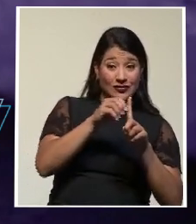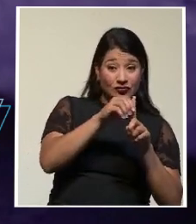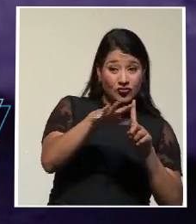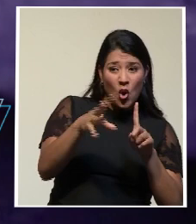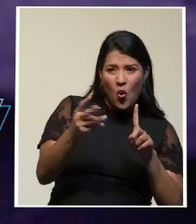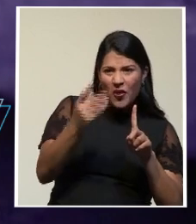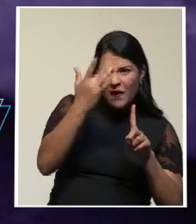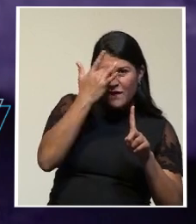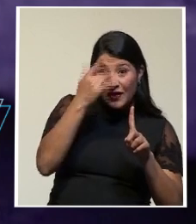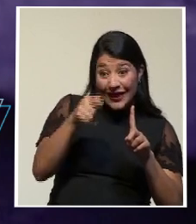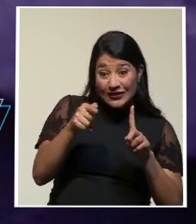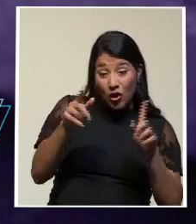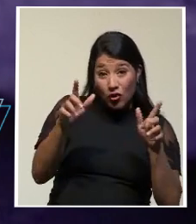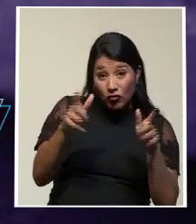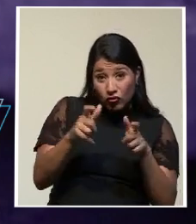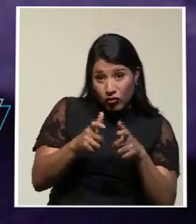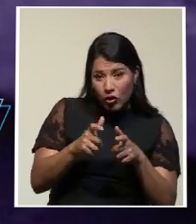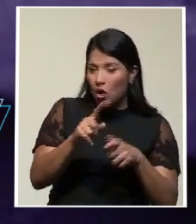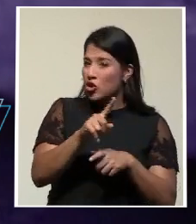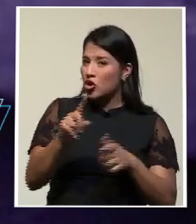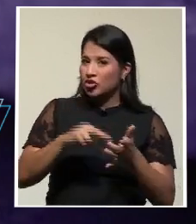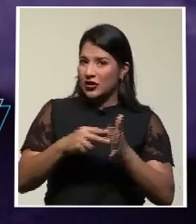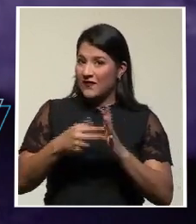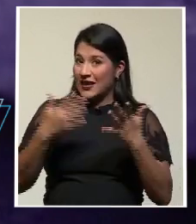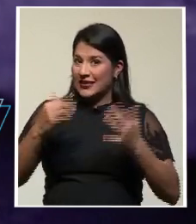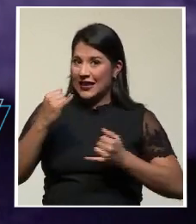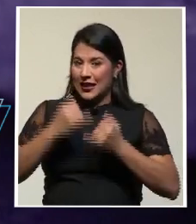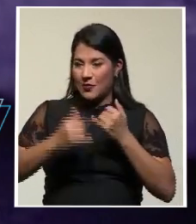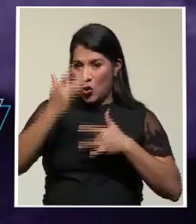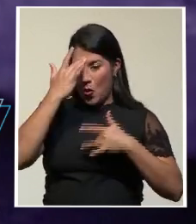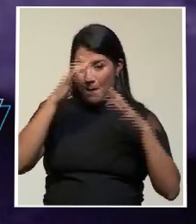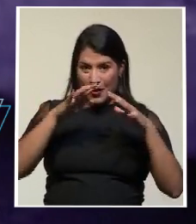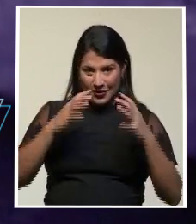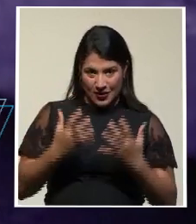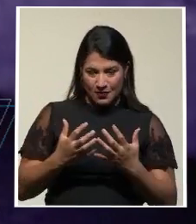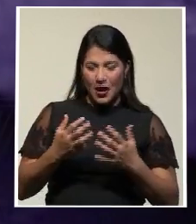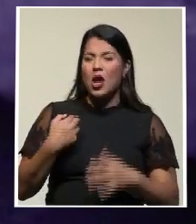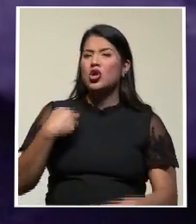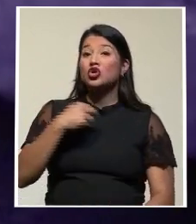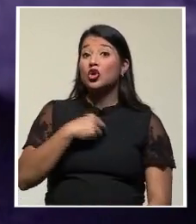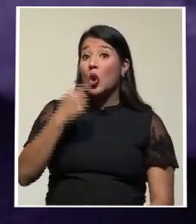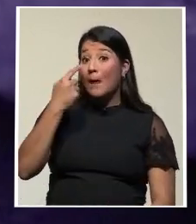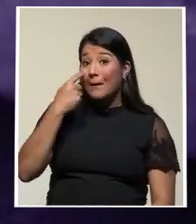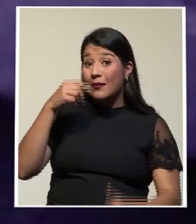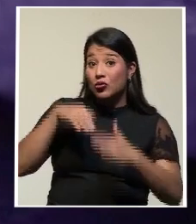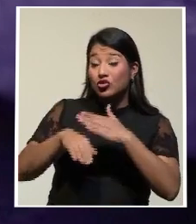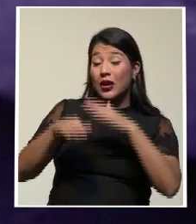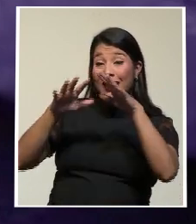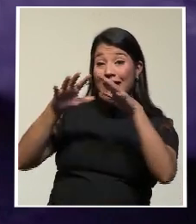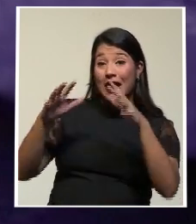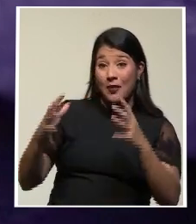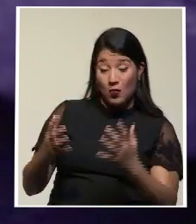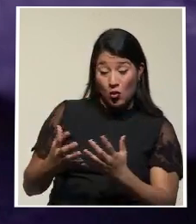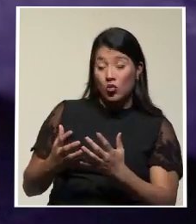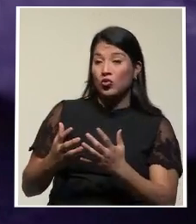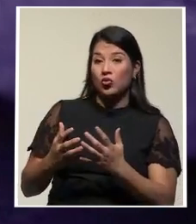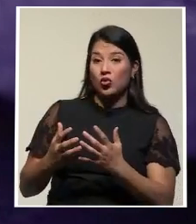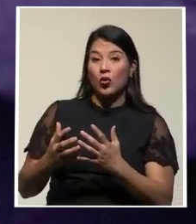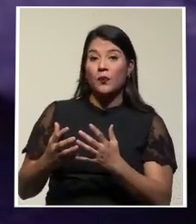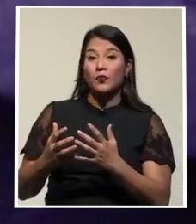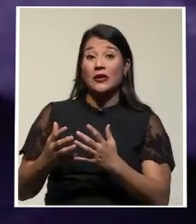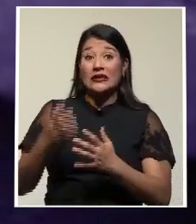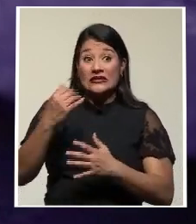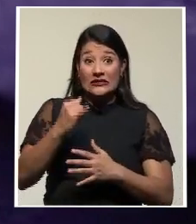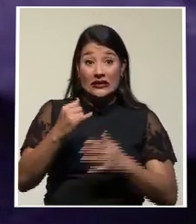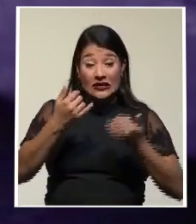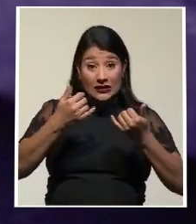ha terminado. Y lo que se ha venido observando prácticamente en todo el mundo es que aunque haya vacunación, todavía vamos a